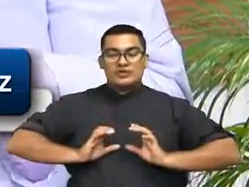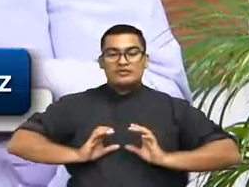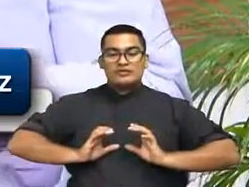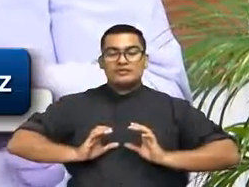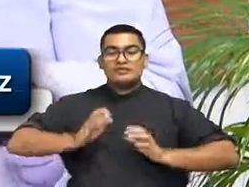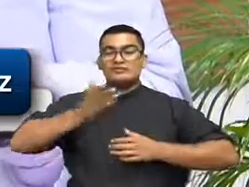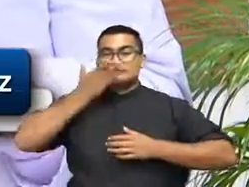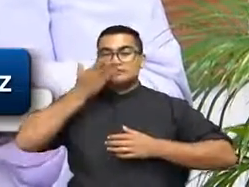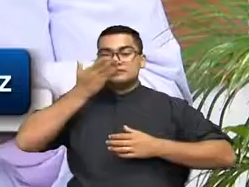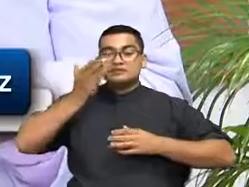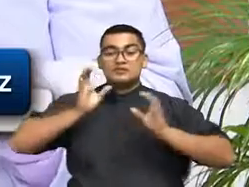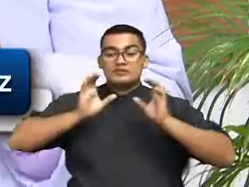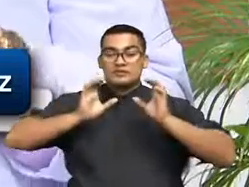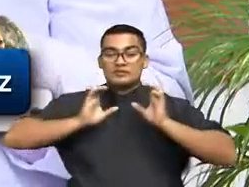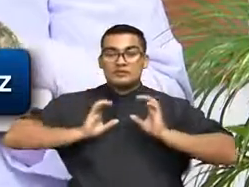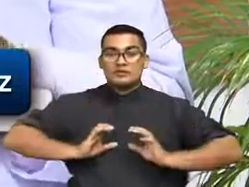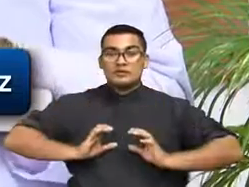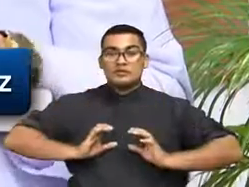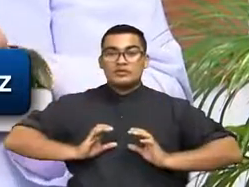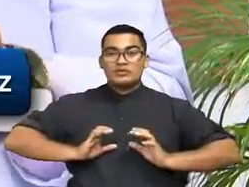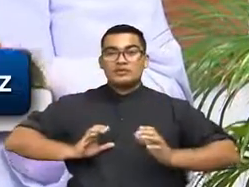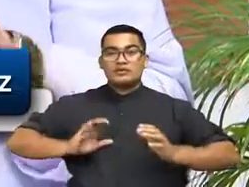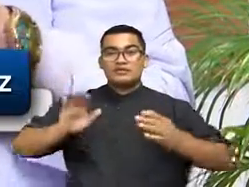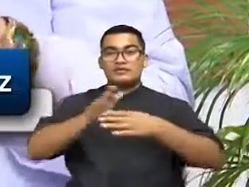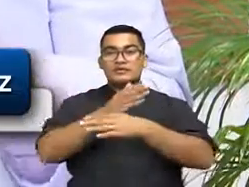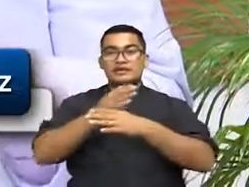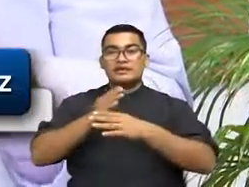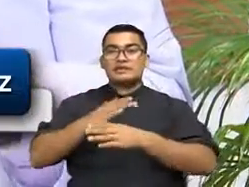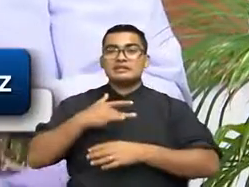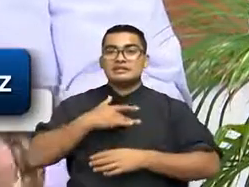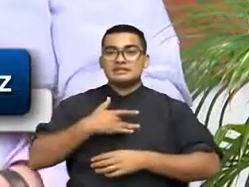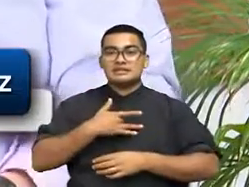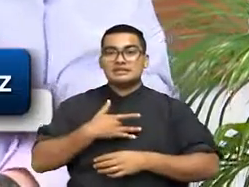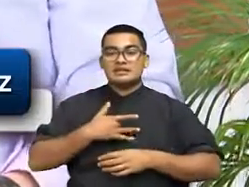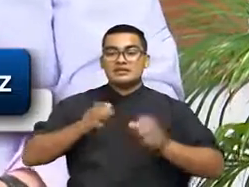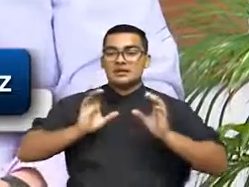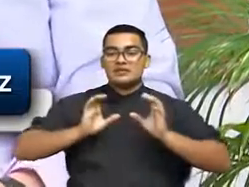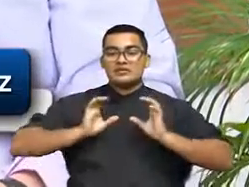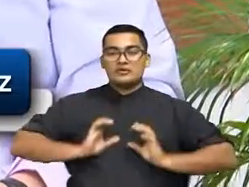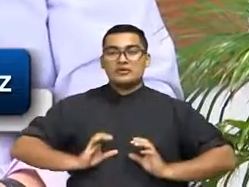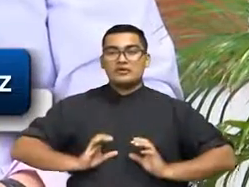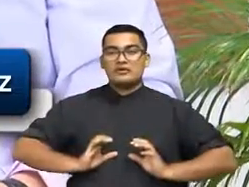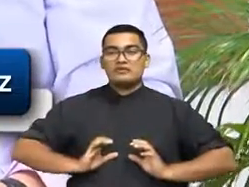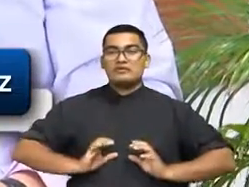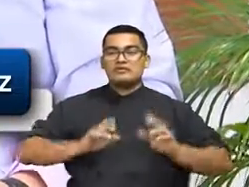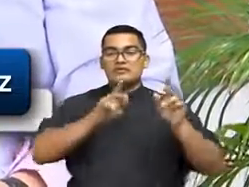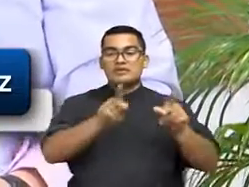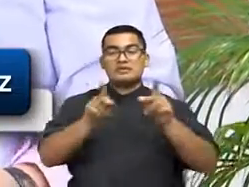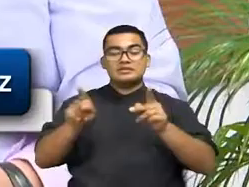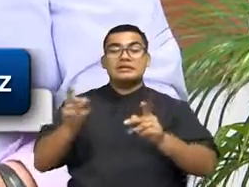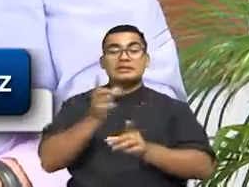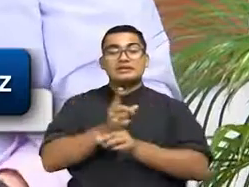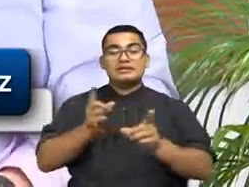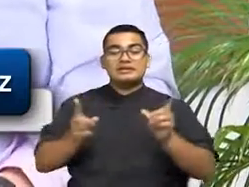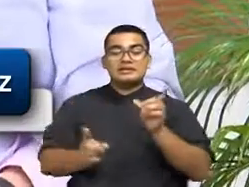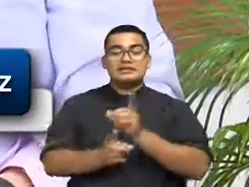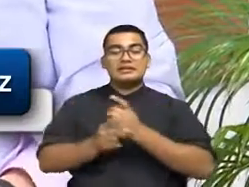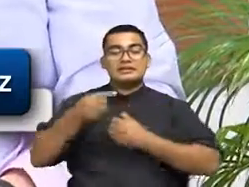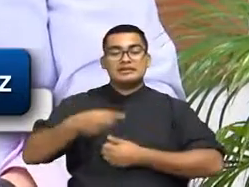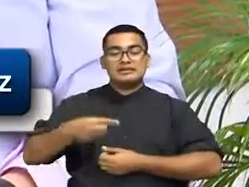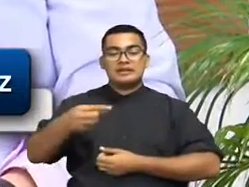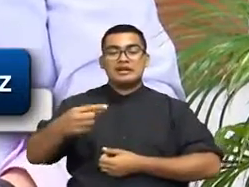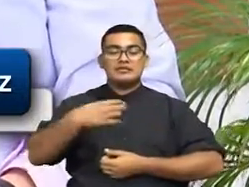al cuerpo sirve para suplir todas las necesidades básicas y fisiológicas que nosotros debemos de llevar día a día con nuestro metabolismo